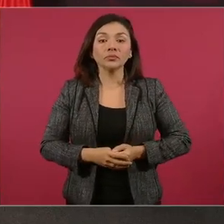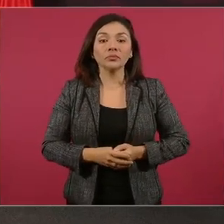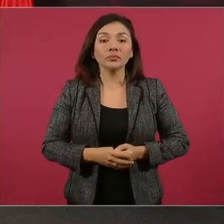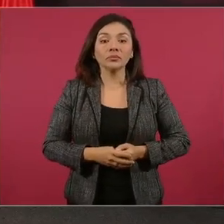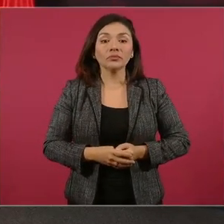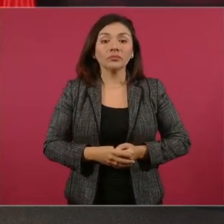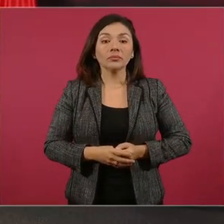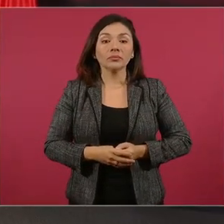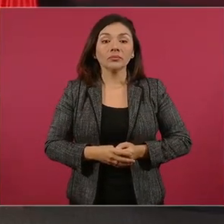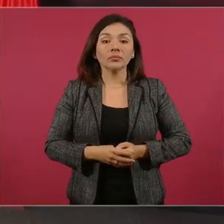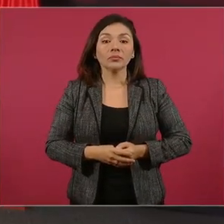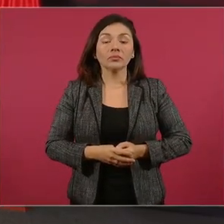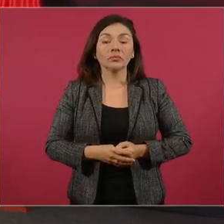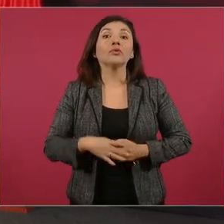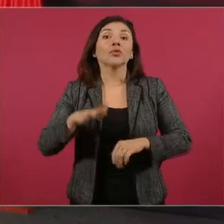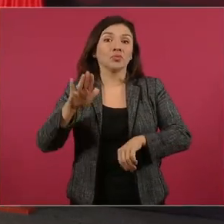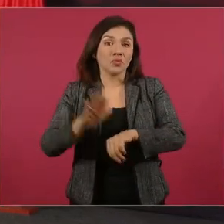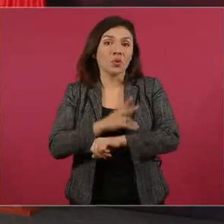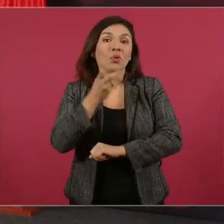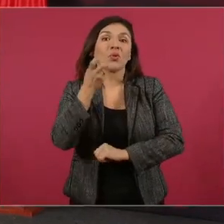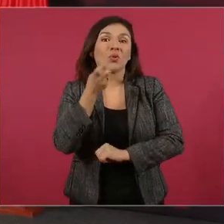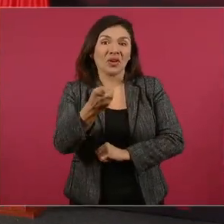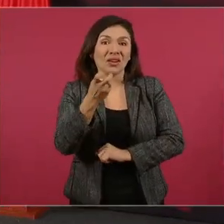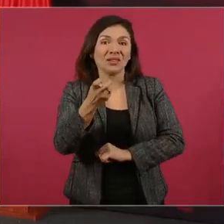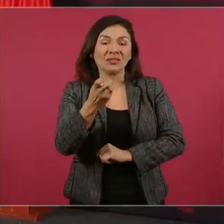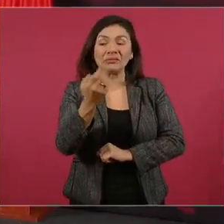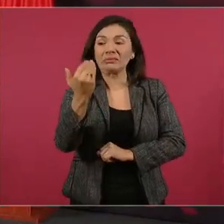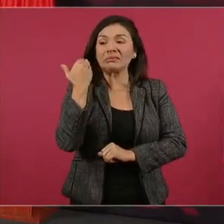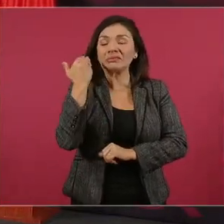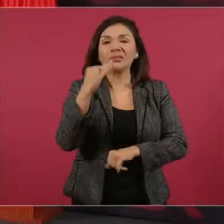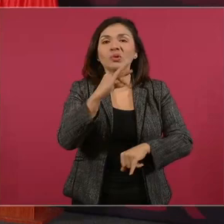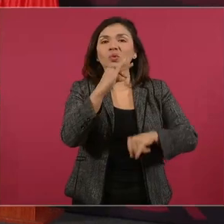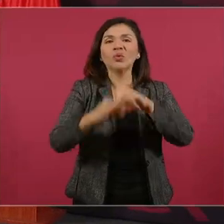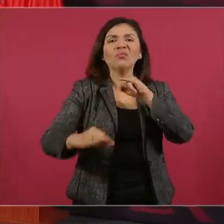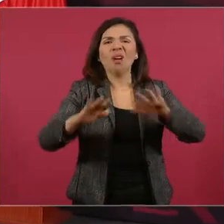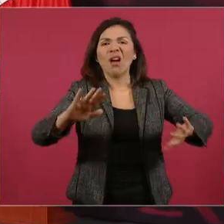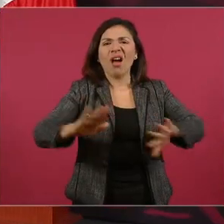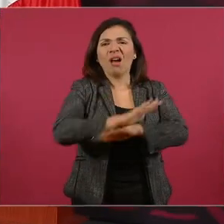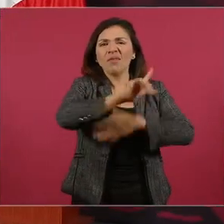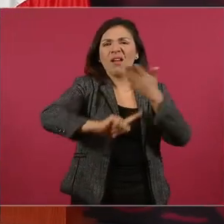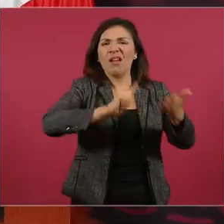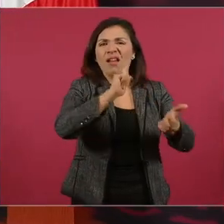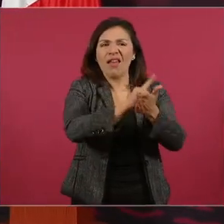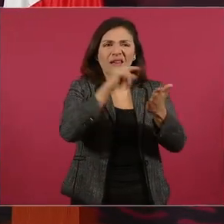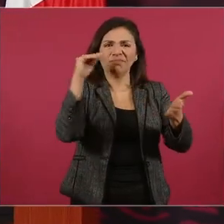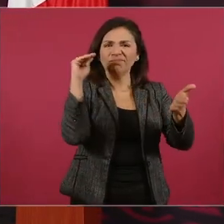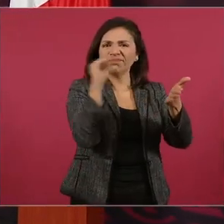Para eso fue la última reforma